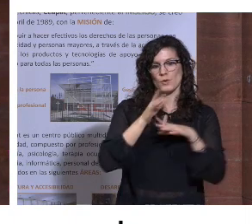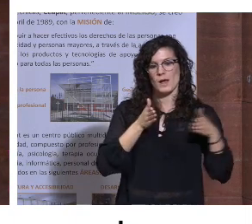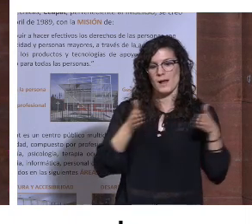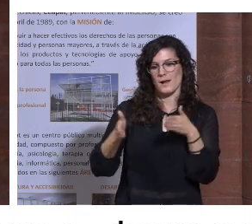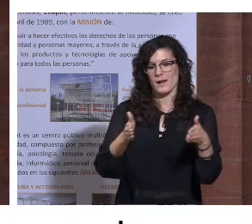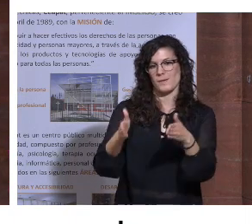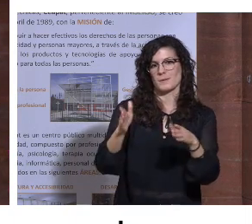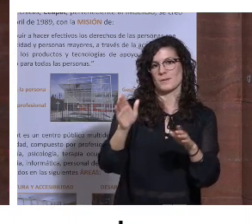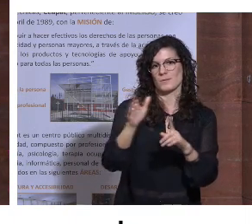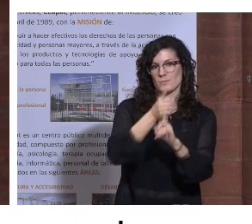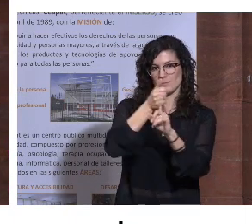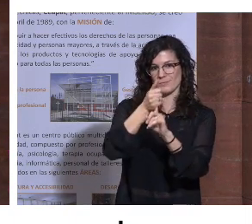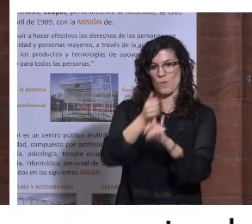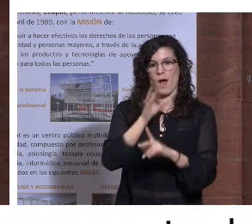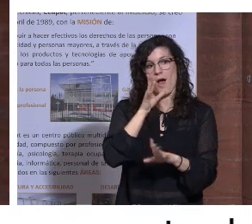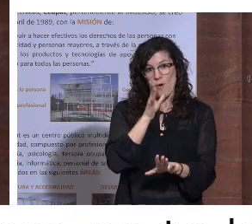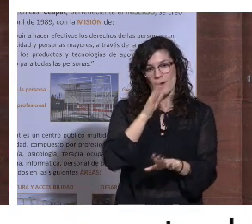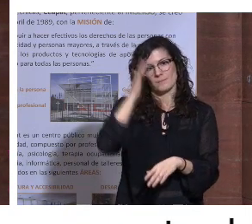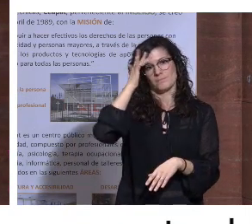puedes imaginar.